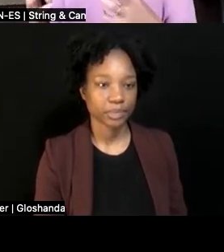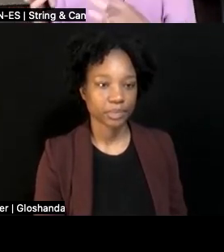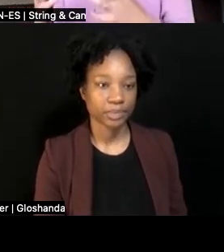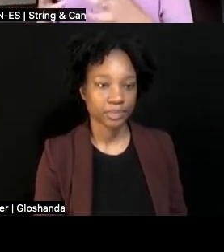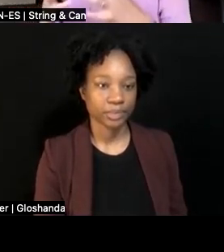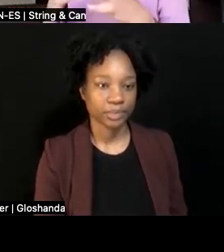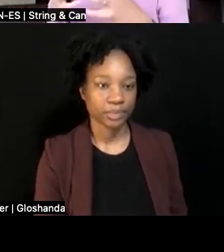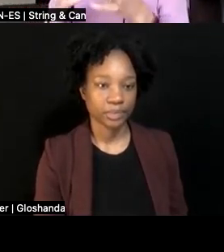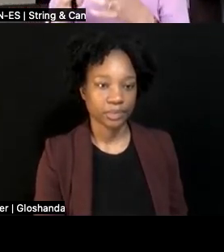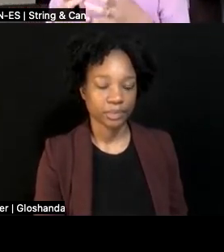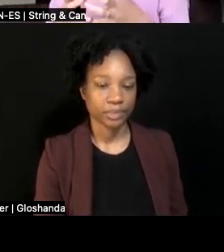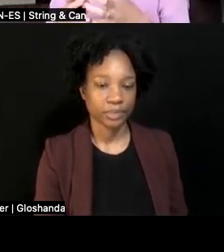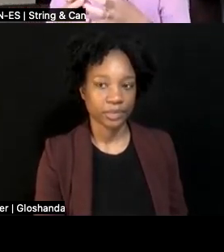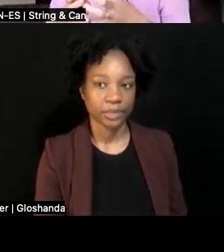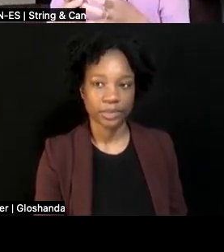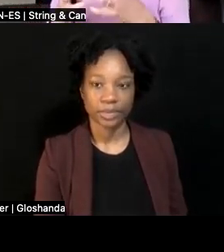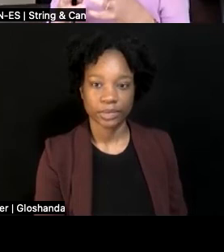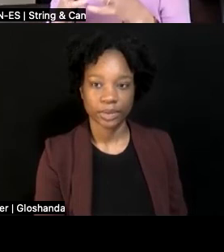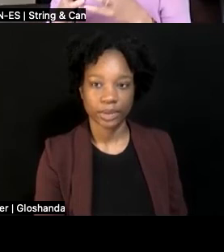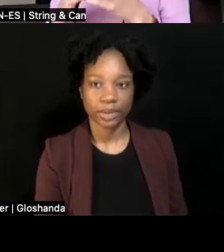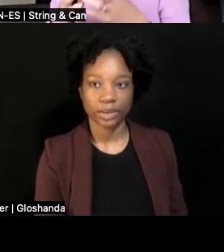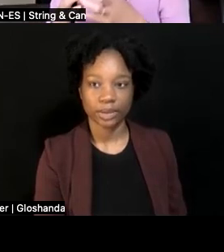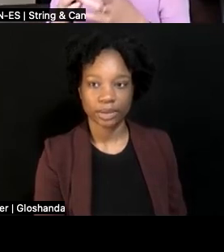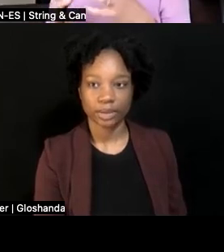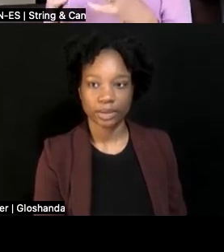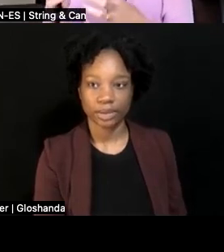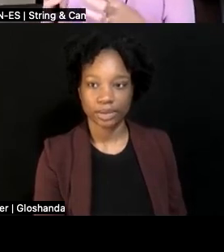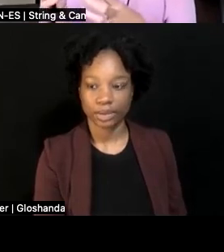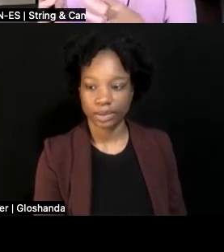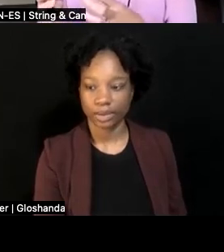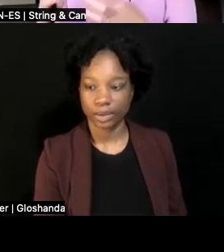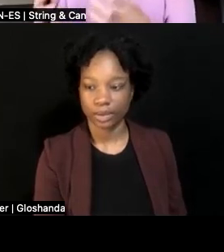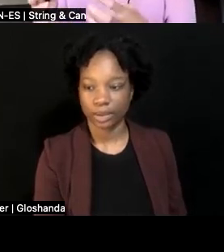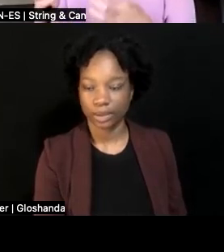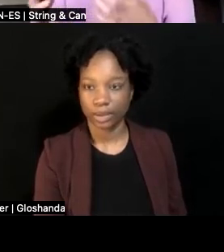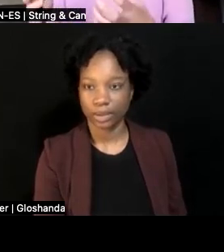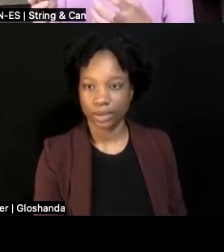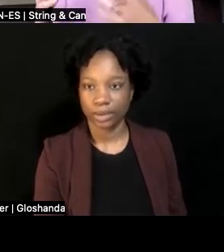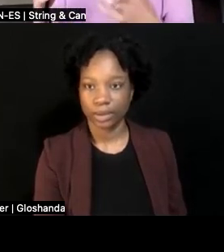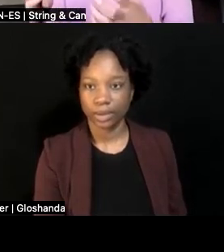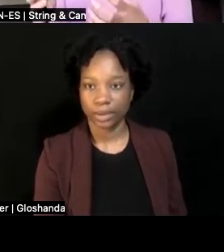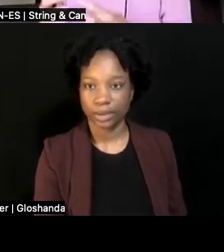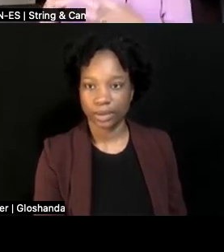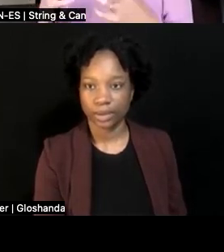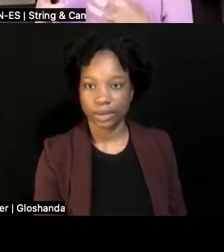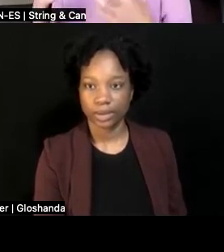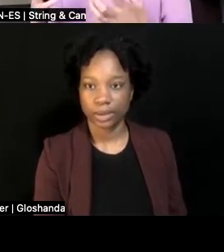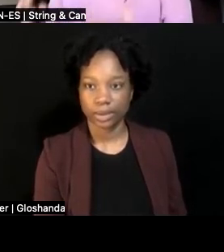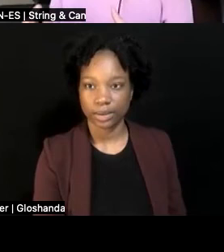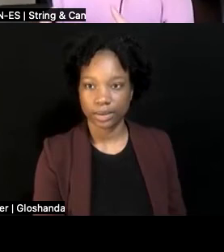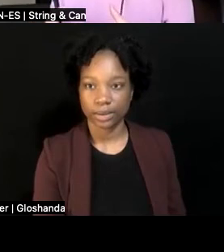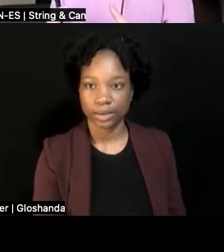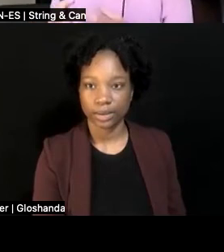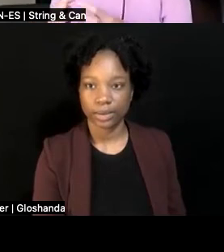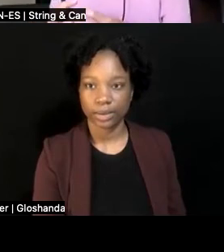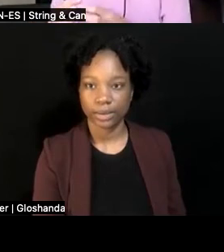es tan bueno, o sea, me siento tan alegre ver cineastas, mujeres indígenas,